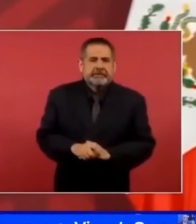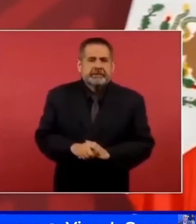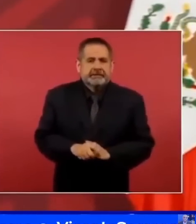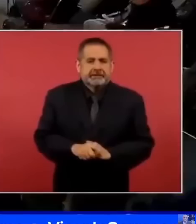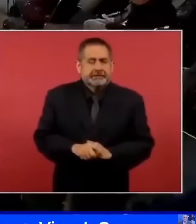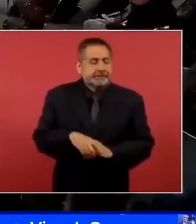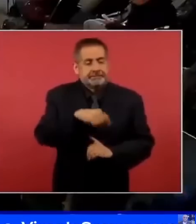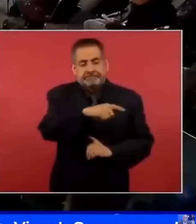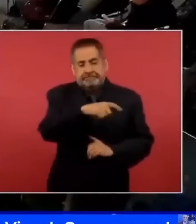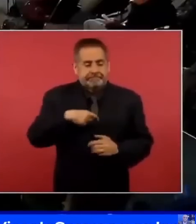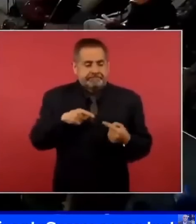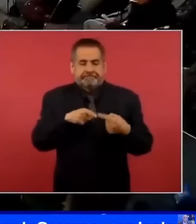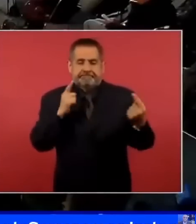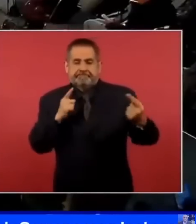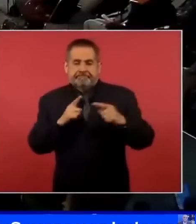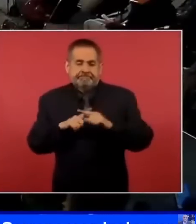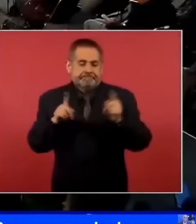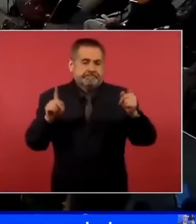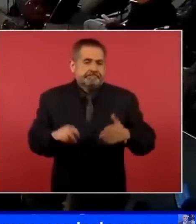Somos distintos.